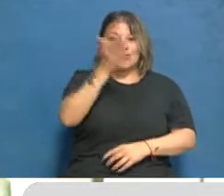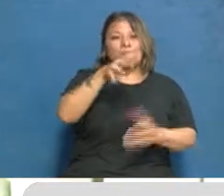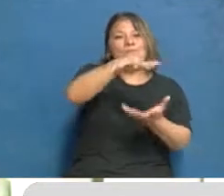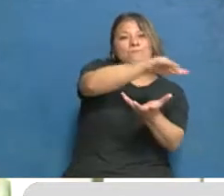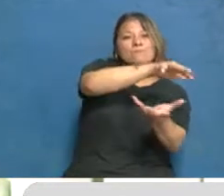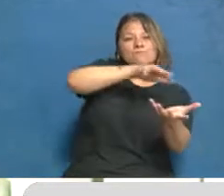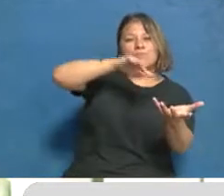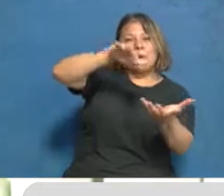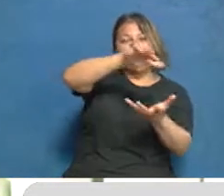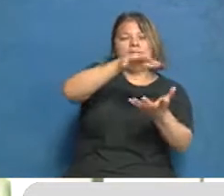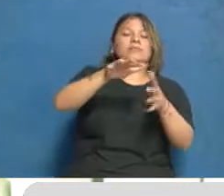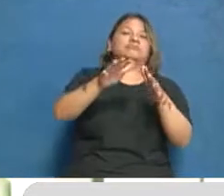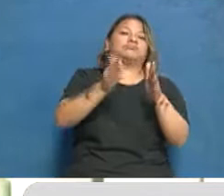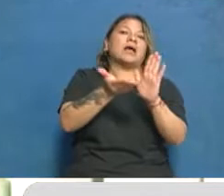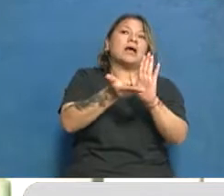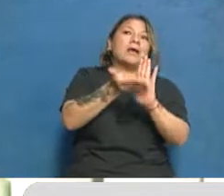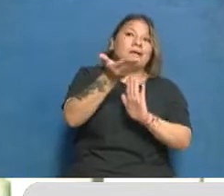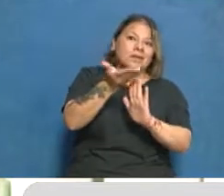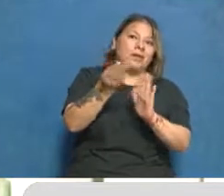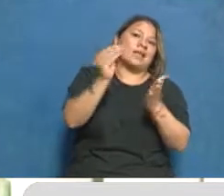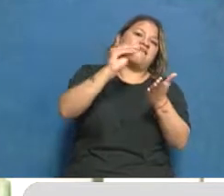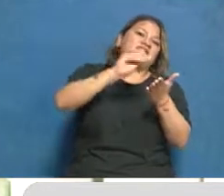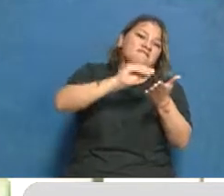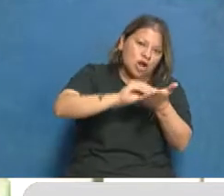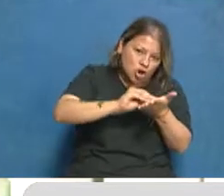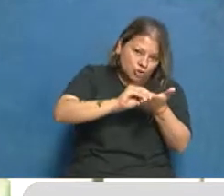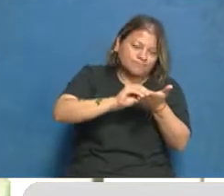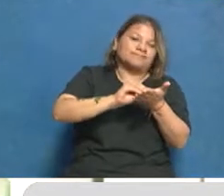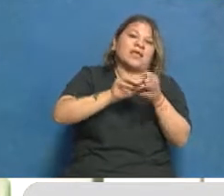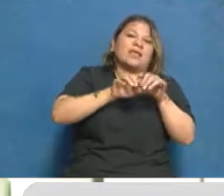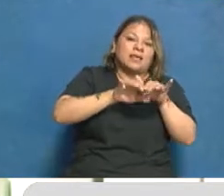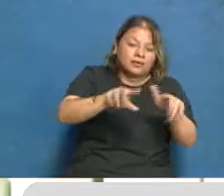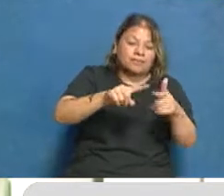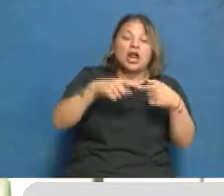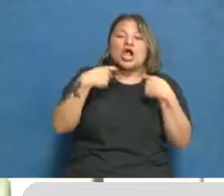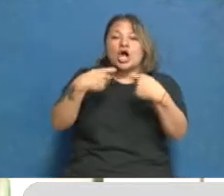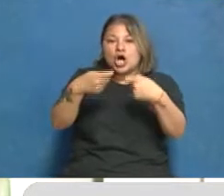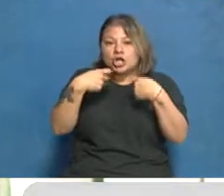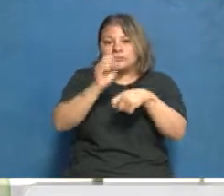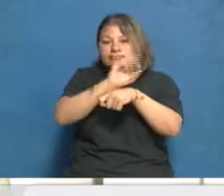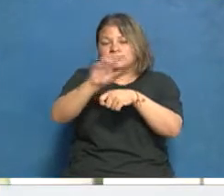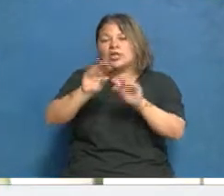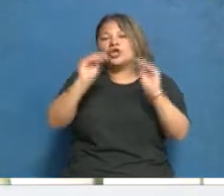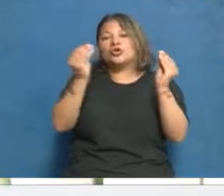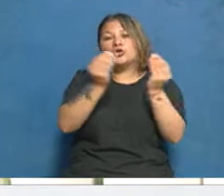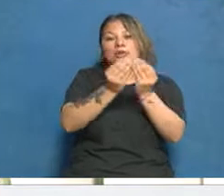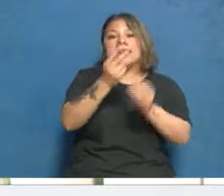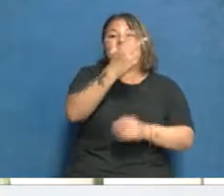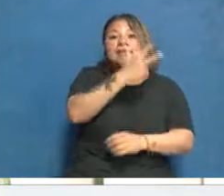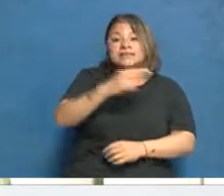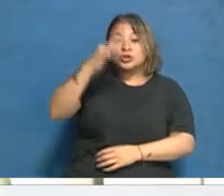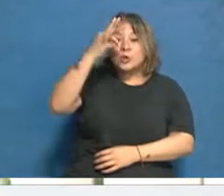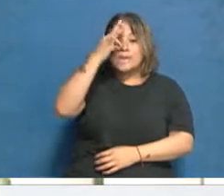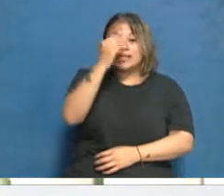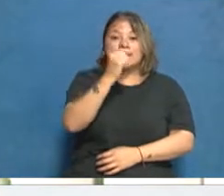de final, o sea, entre el valor agregado de distribución y el costo de abastecimiento de 320 pesos